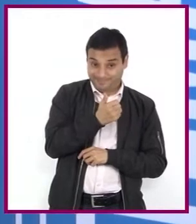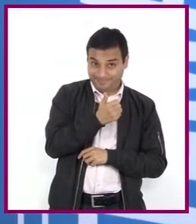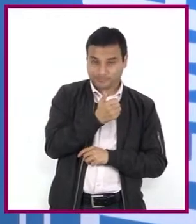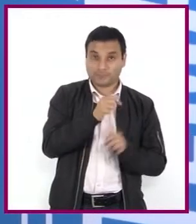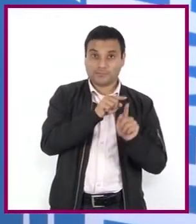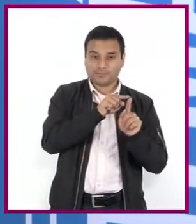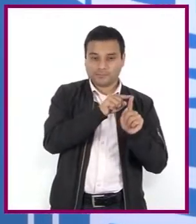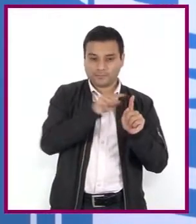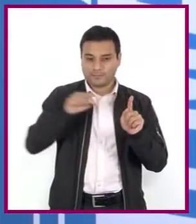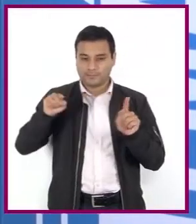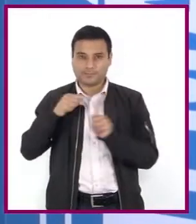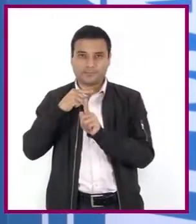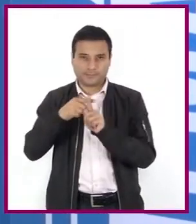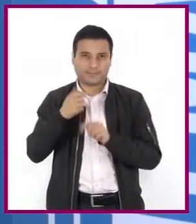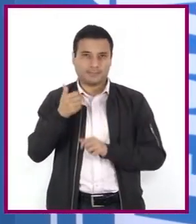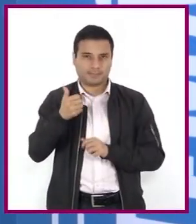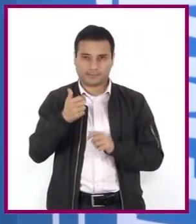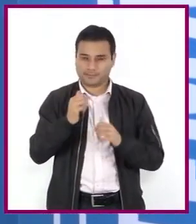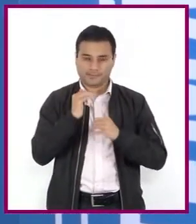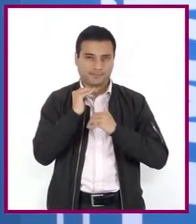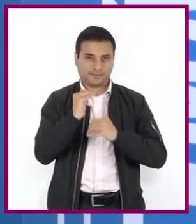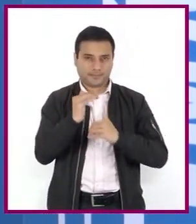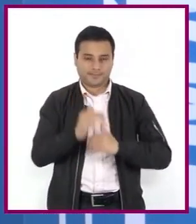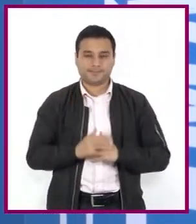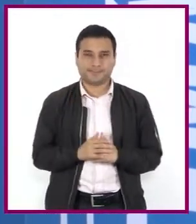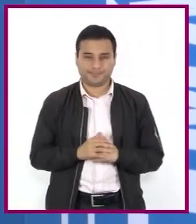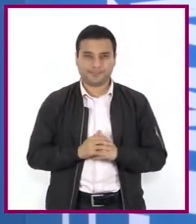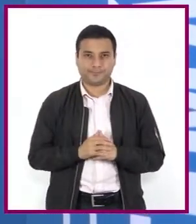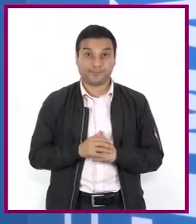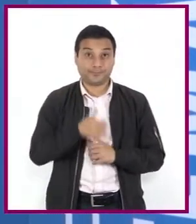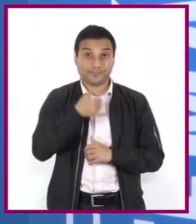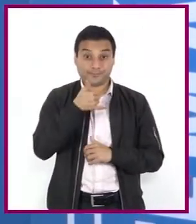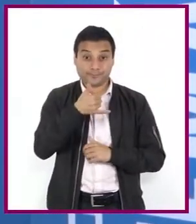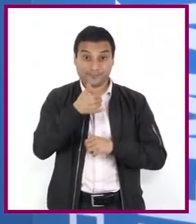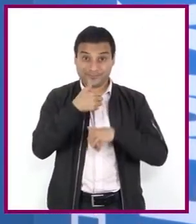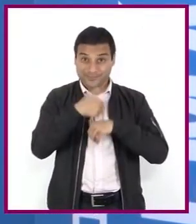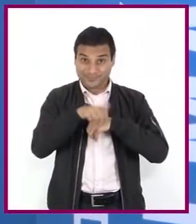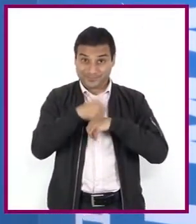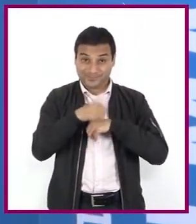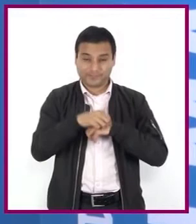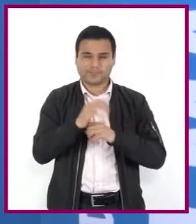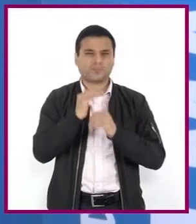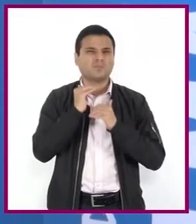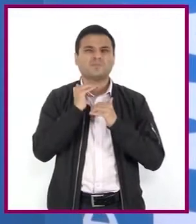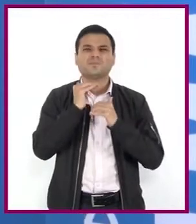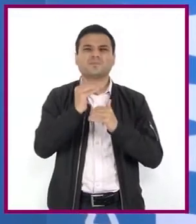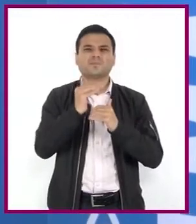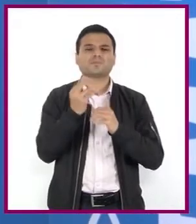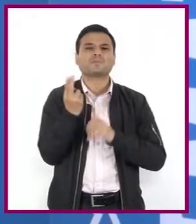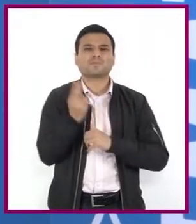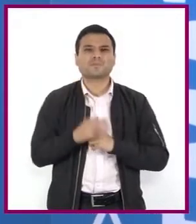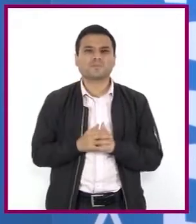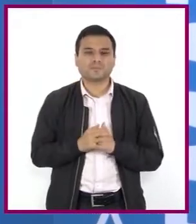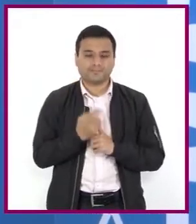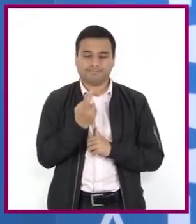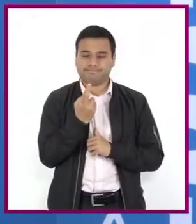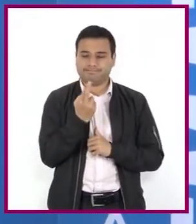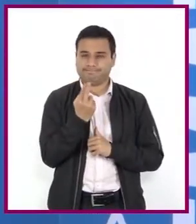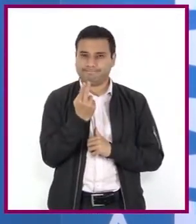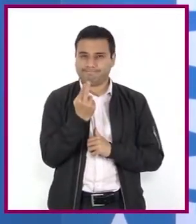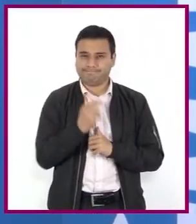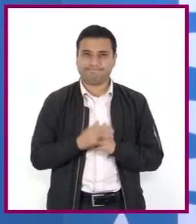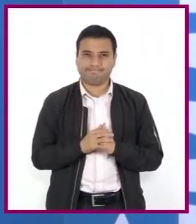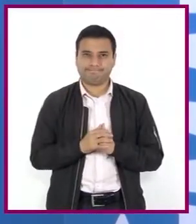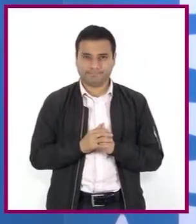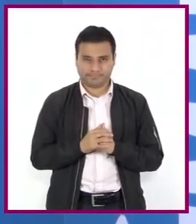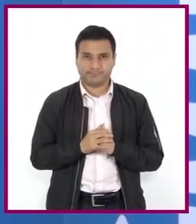que no salga de la hoja. Para los valores de Y, el valor máximo que obtuvimos es de 25 y el